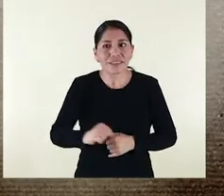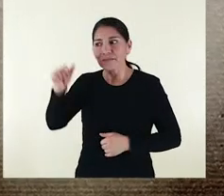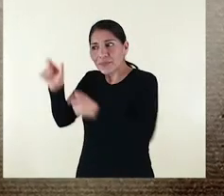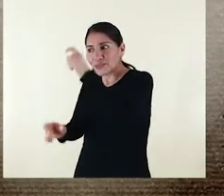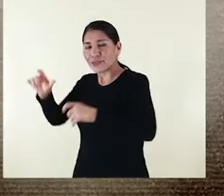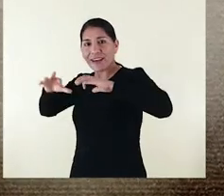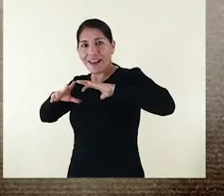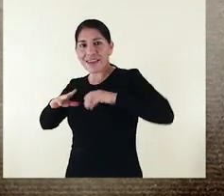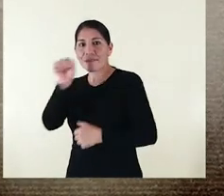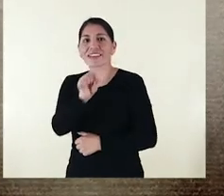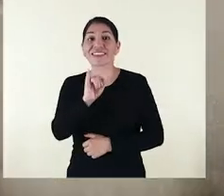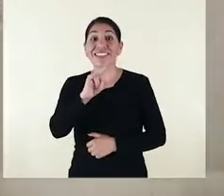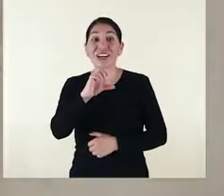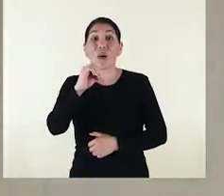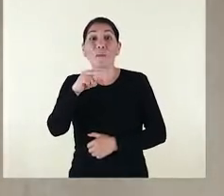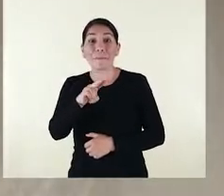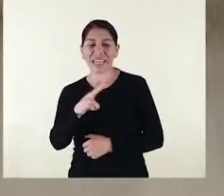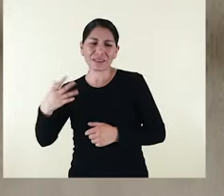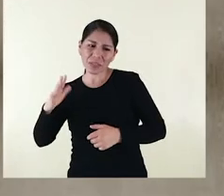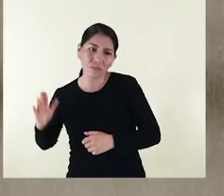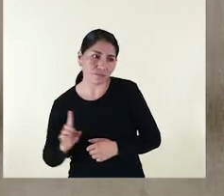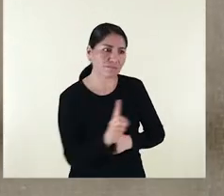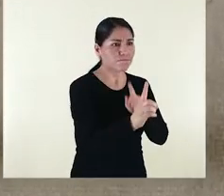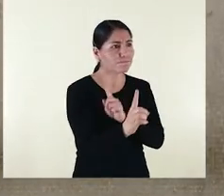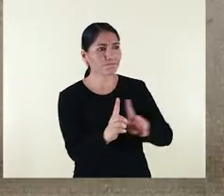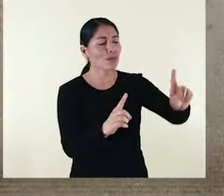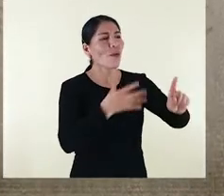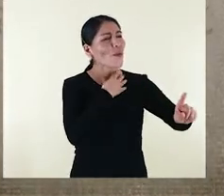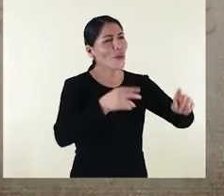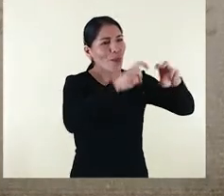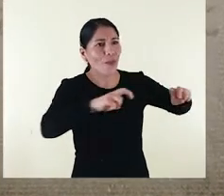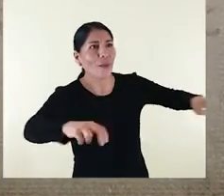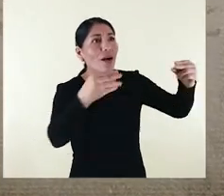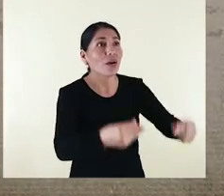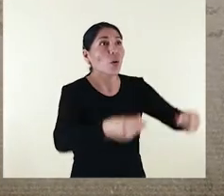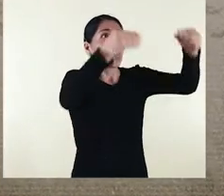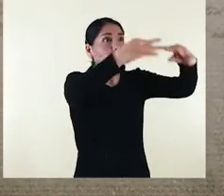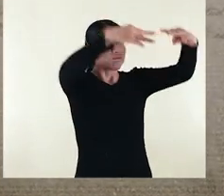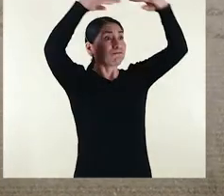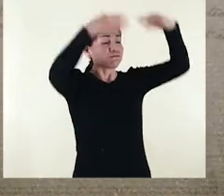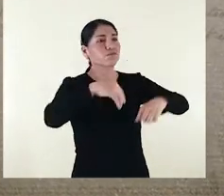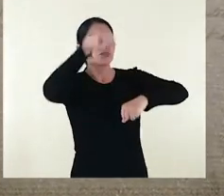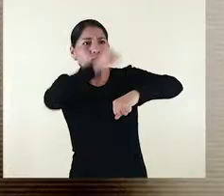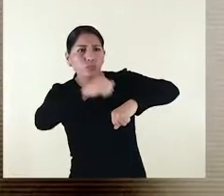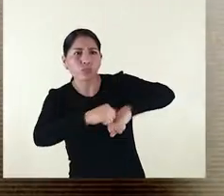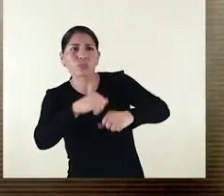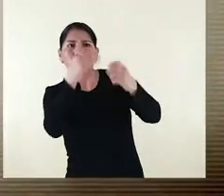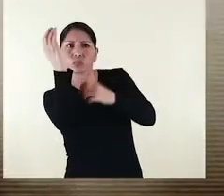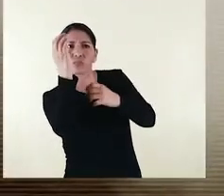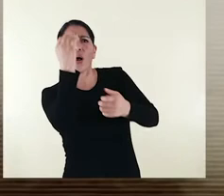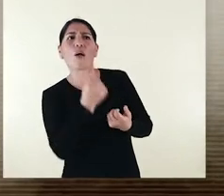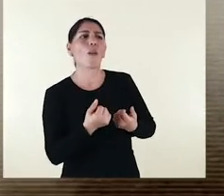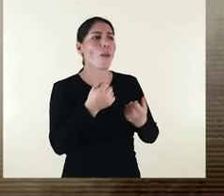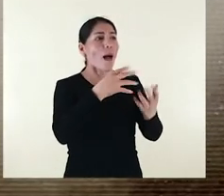en esos años aurorales del siglo XX, con pérgolas y retretas en medio de bancas, grandes maceteros, estatuas de mármol, una